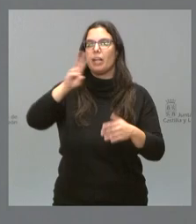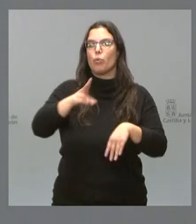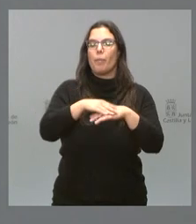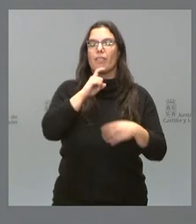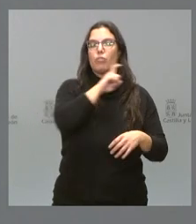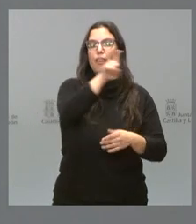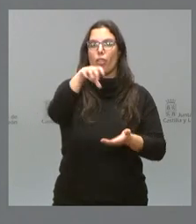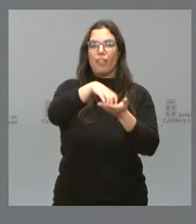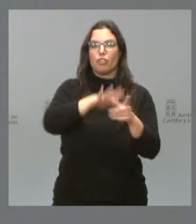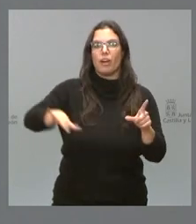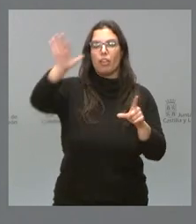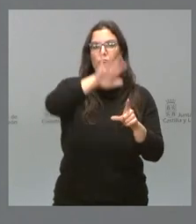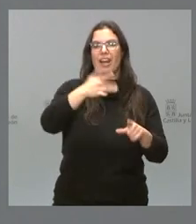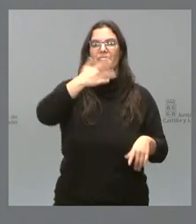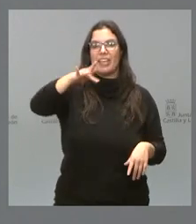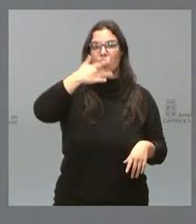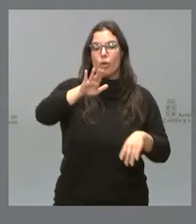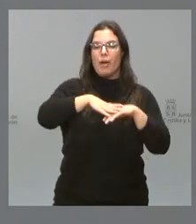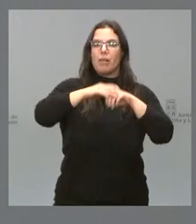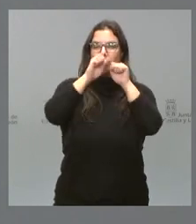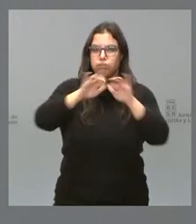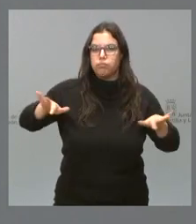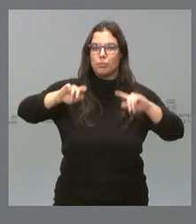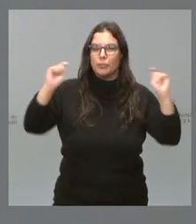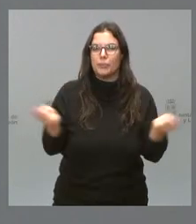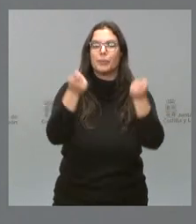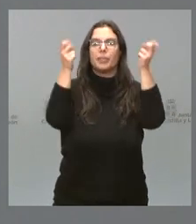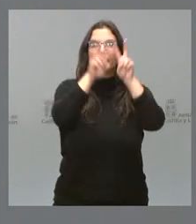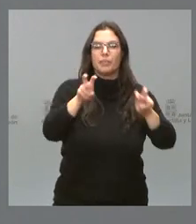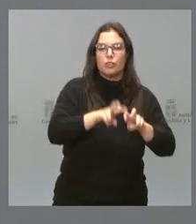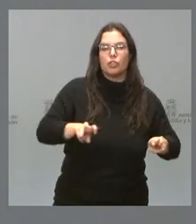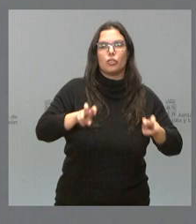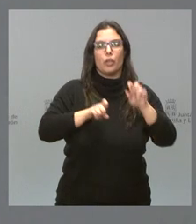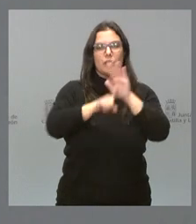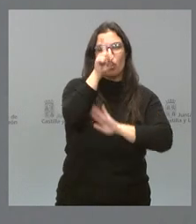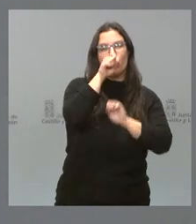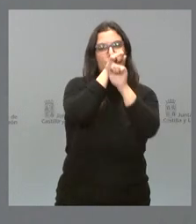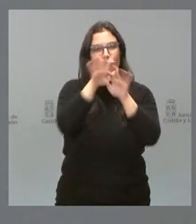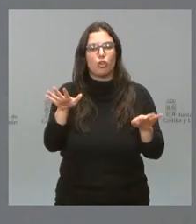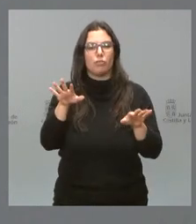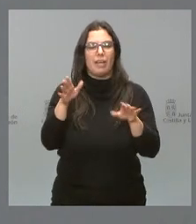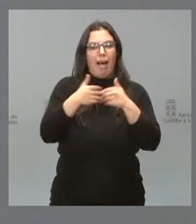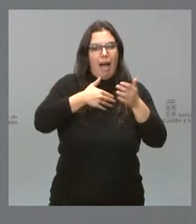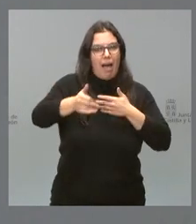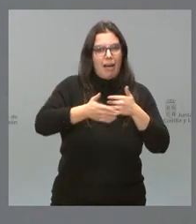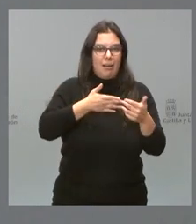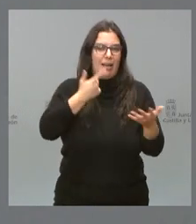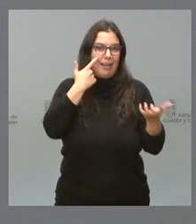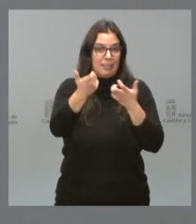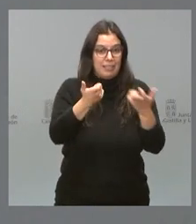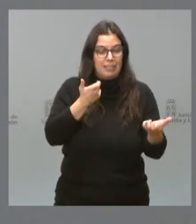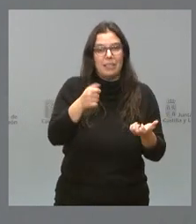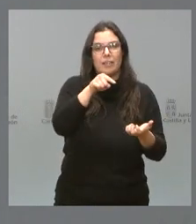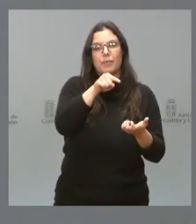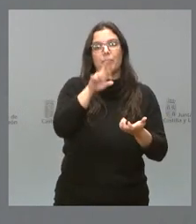Centro Nacional del vidrio para promover la investigación desarrollo y difusión de la artesanía se trata de promover la consolidación